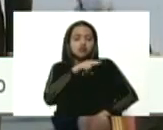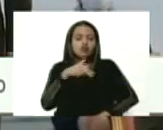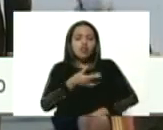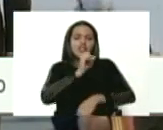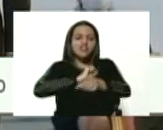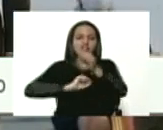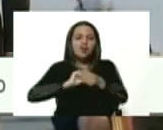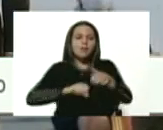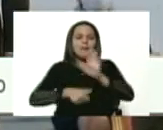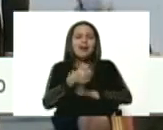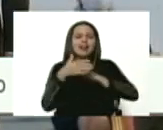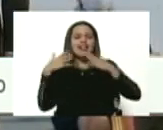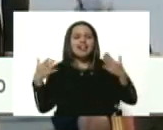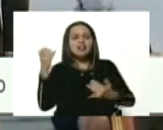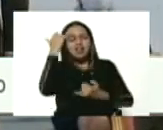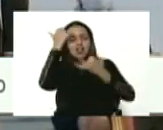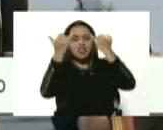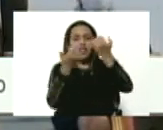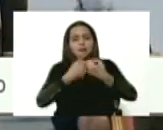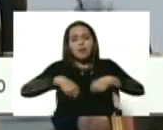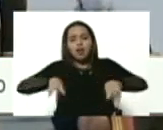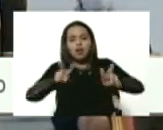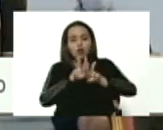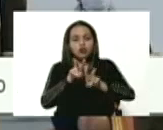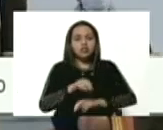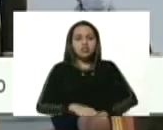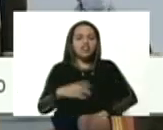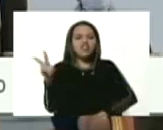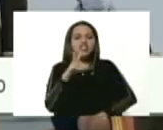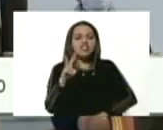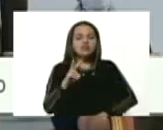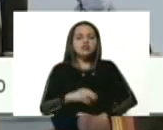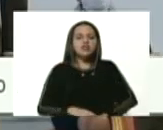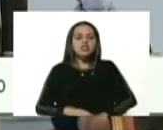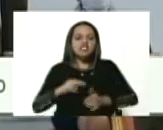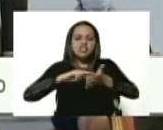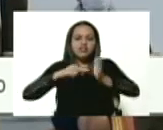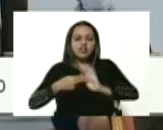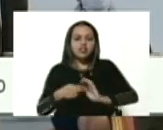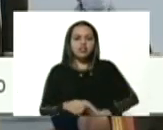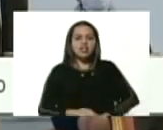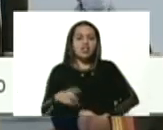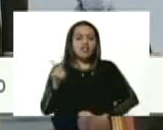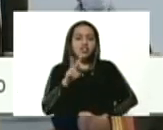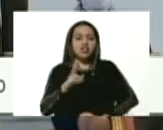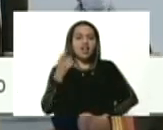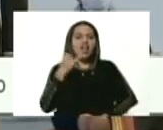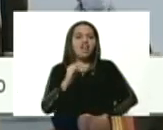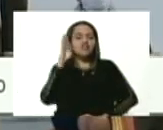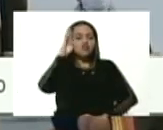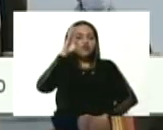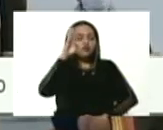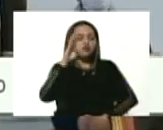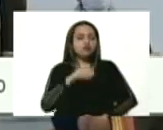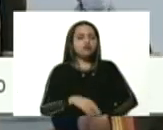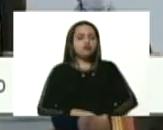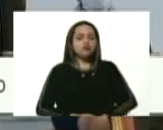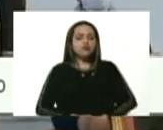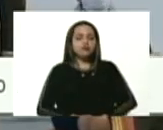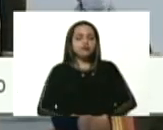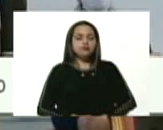los más grandes ideales y valores de lo que Venezuela ha sido y de lo que Venezuela está destinada a ser.